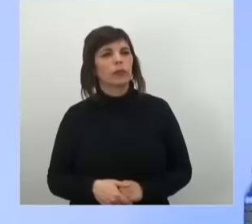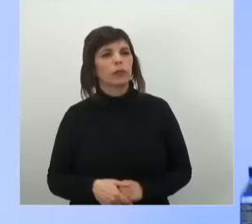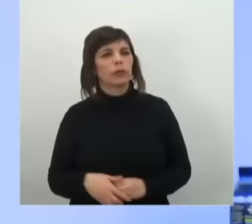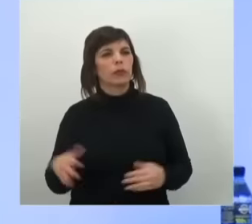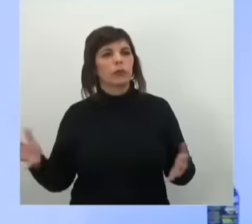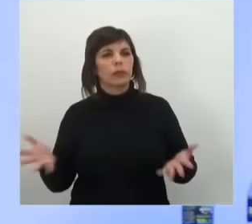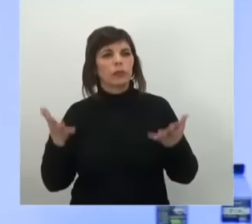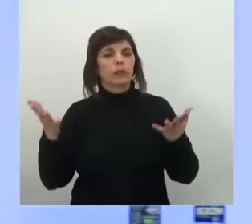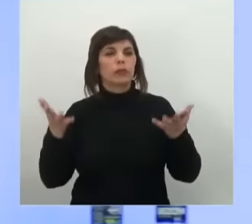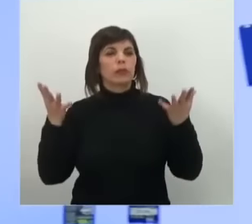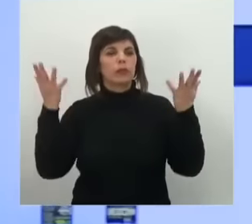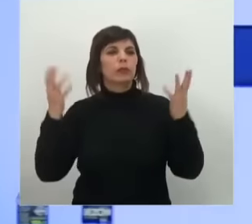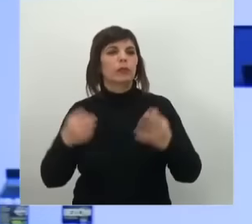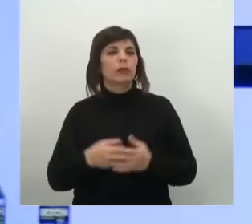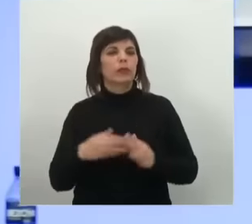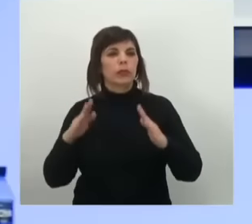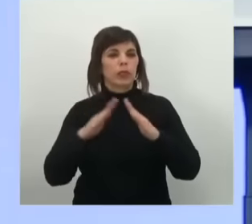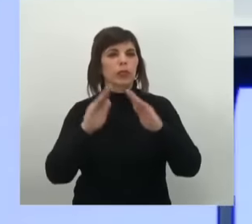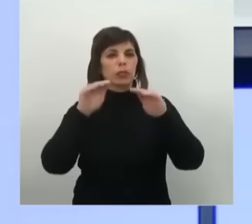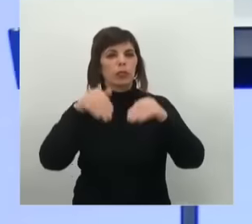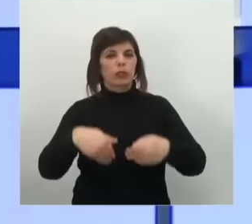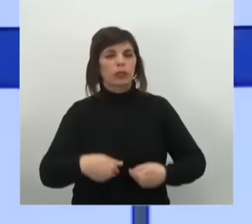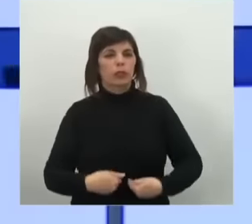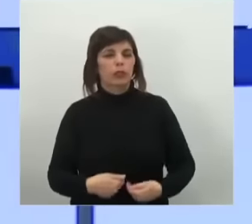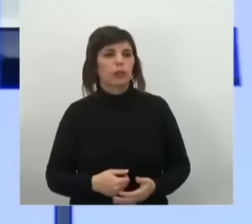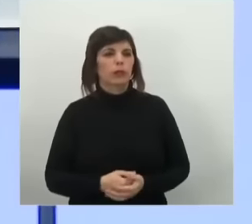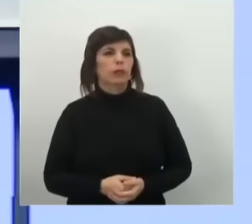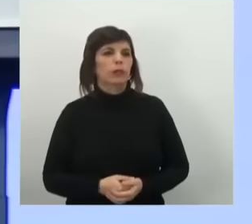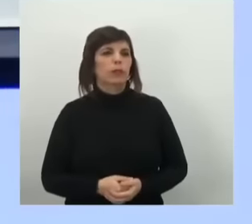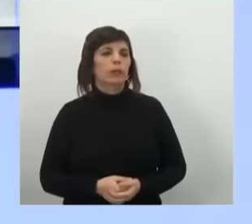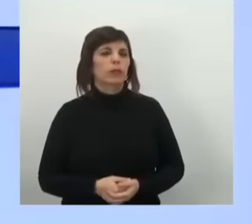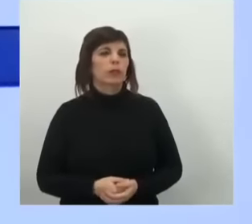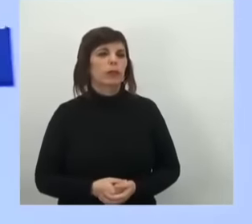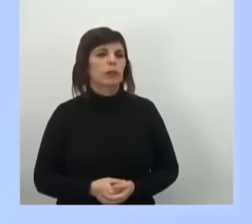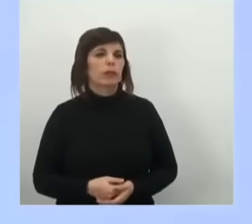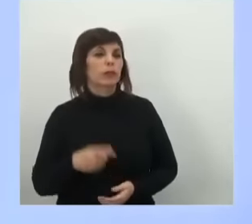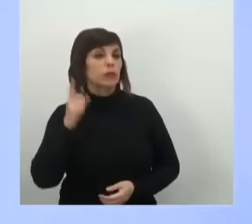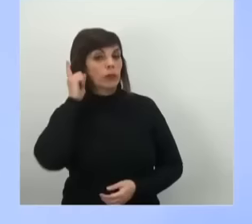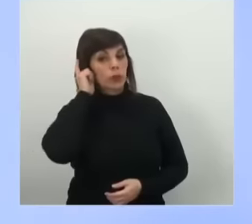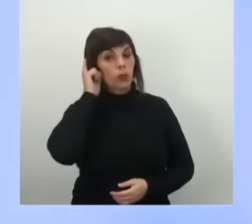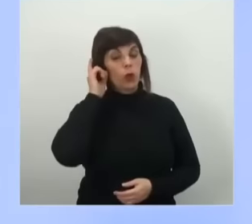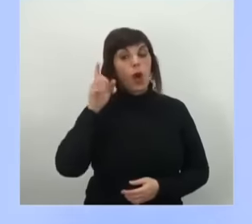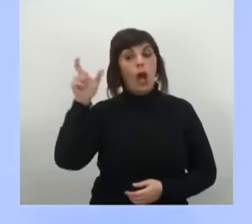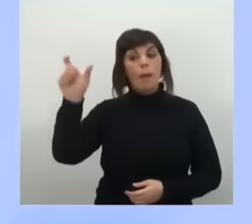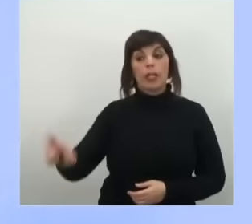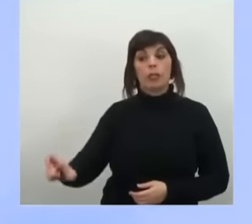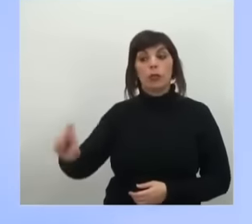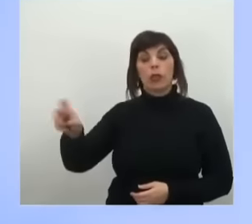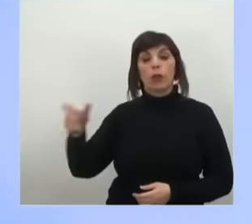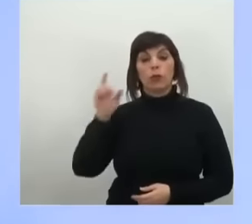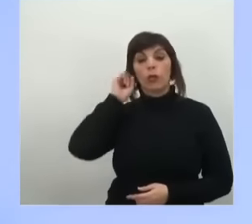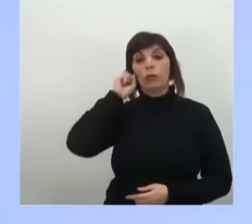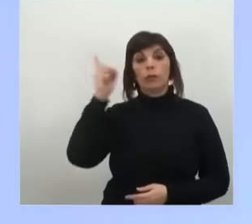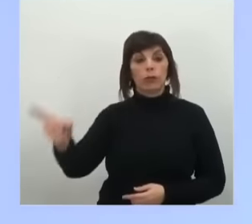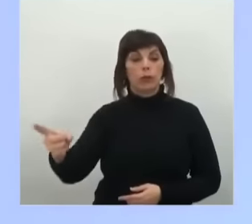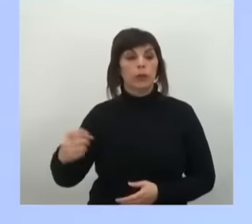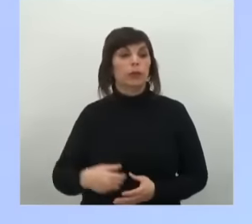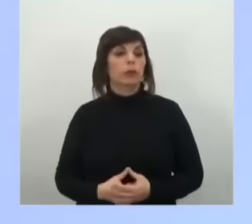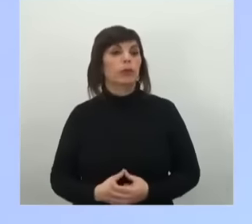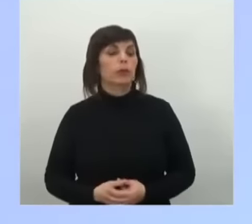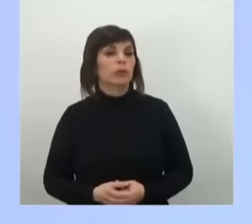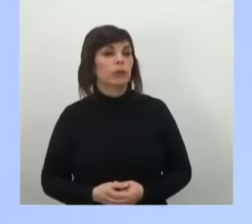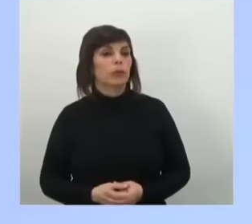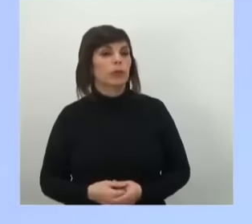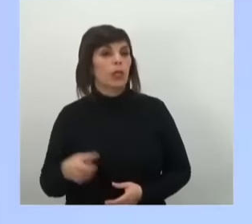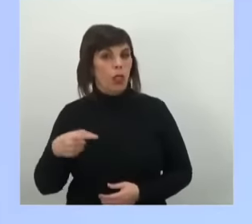animó nos volvimos a la casa y empecé a hablar por teléfono con otros y con otro que hablé sabe lo que me dijo el otro era